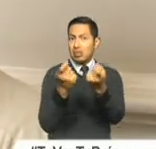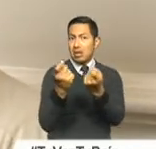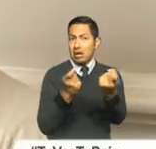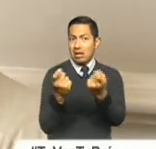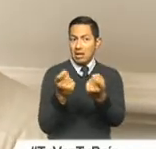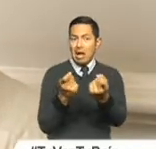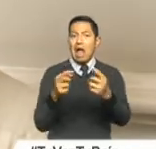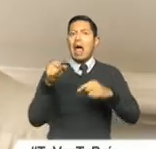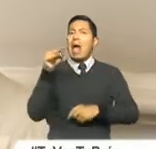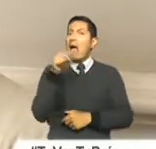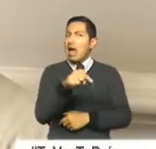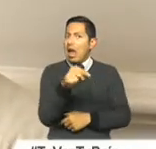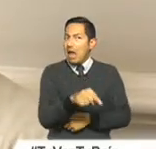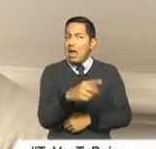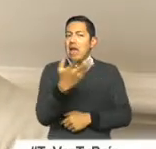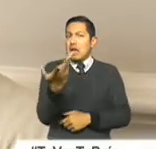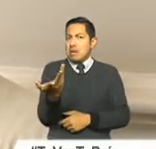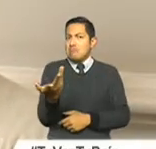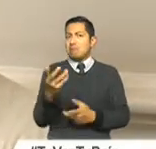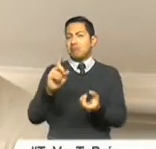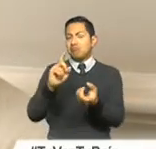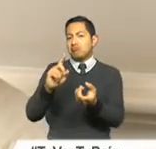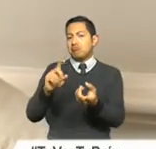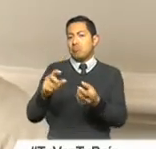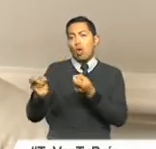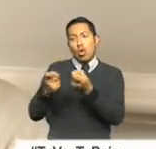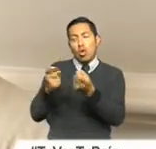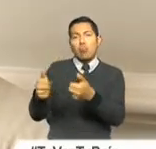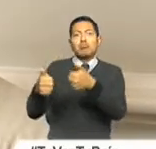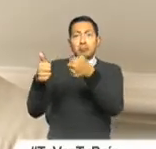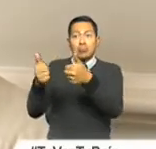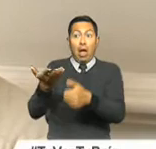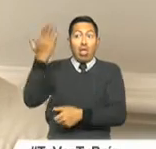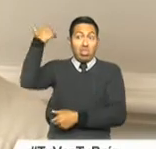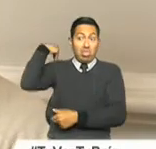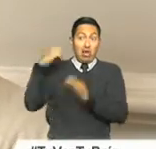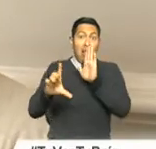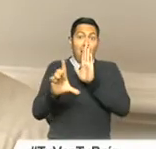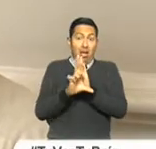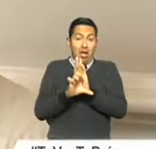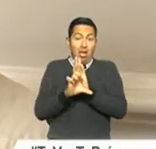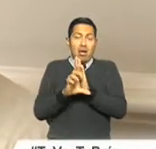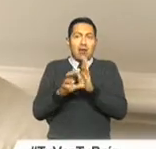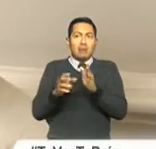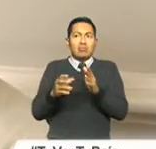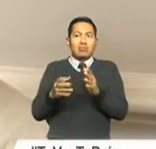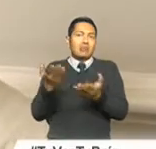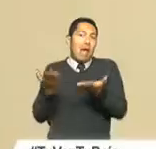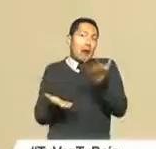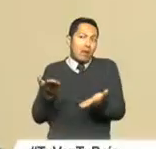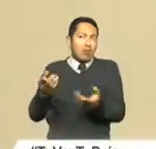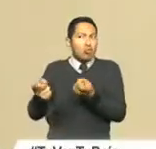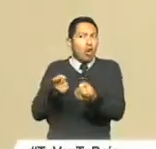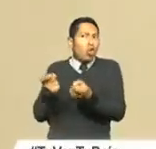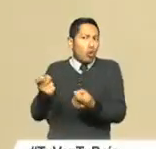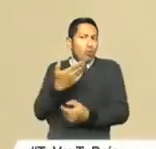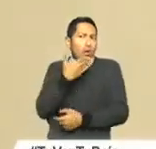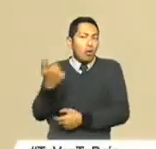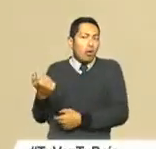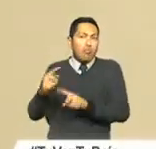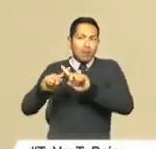quizás no se hubiera publicado de la manera que se publicó. Se hubiera otro tipo de tratamiento, que es lo que se da ahora. Otra de